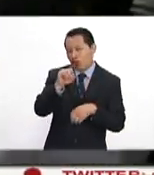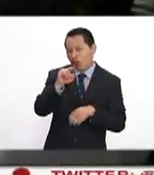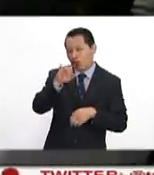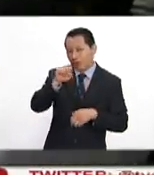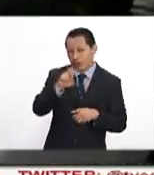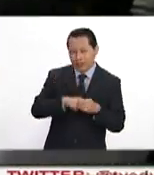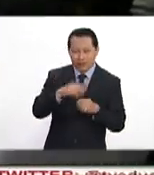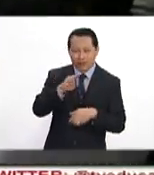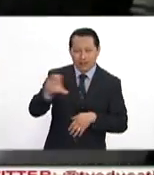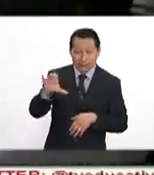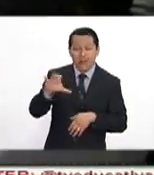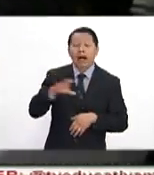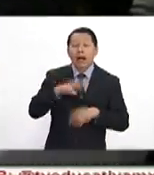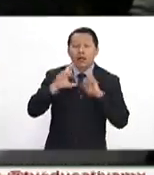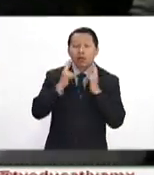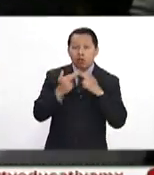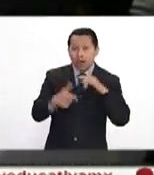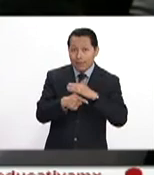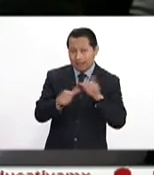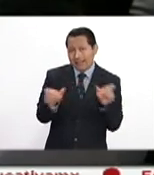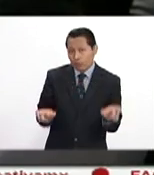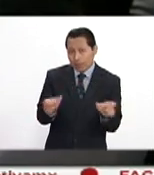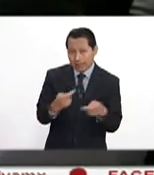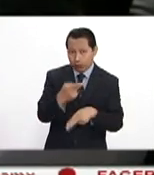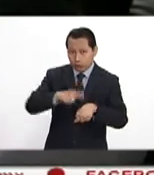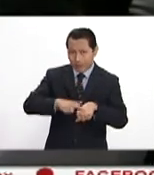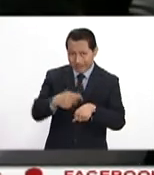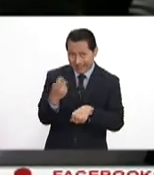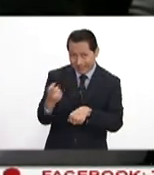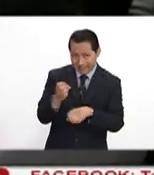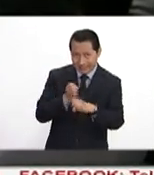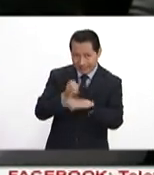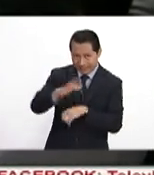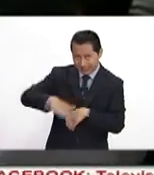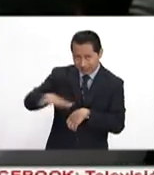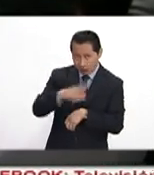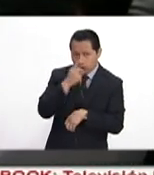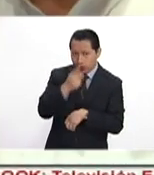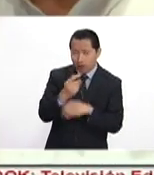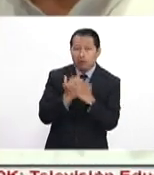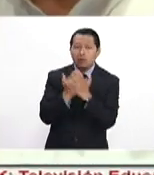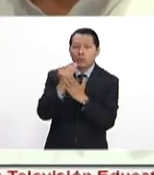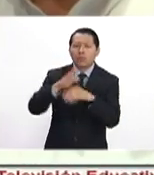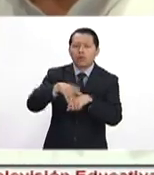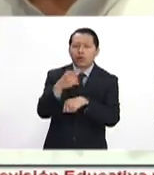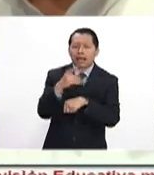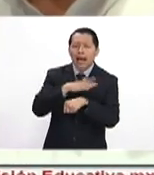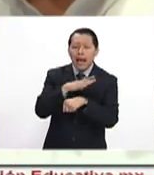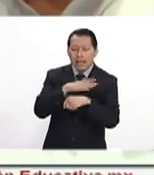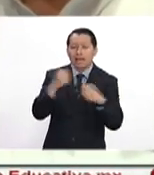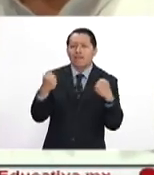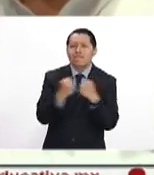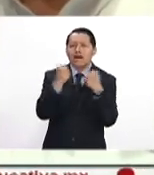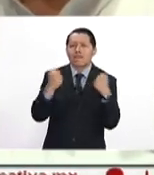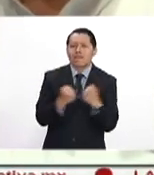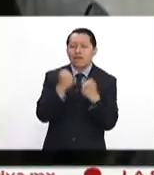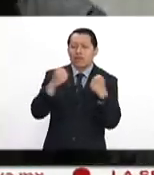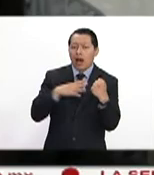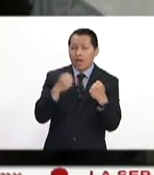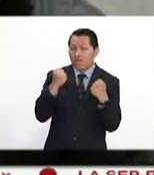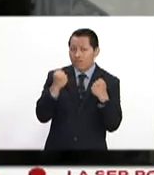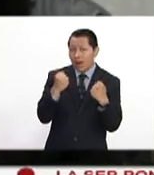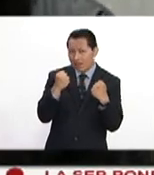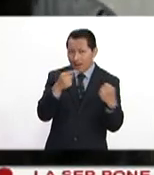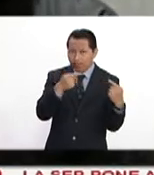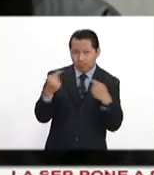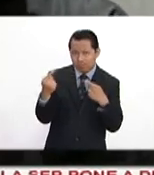una reunión con el Gabinete de Seguridad Nacional, en dicha entidad dijo que ese aumento responde a una rivalidad entre cárteles y